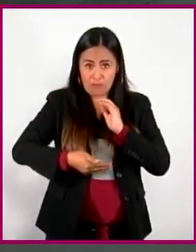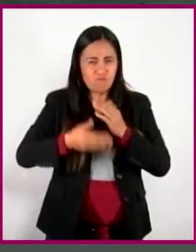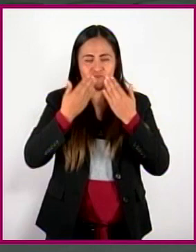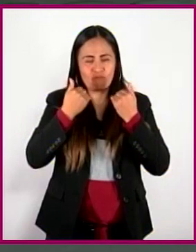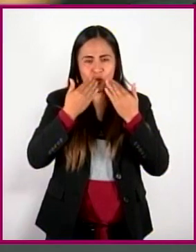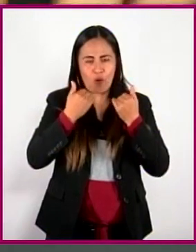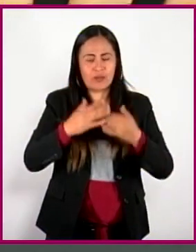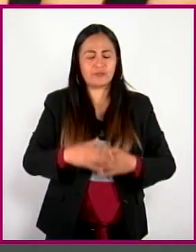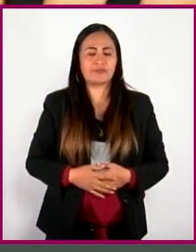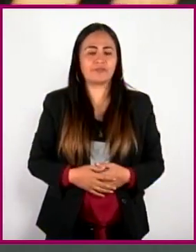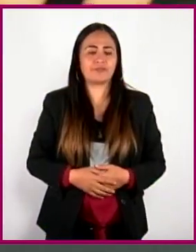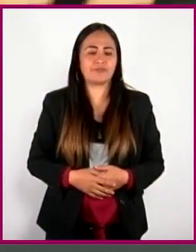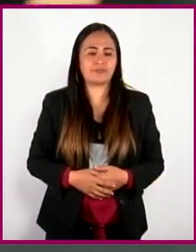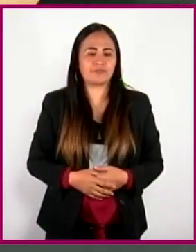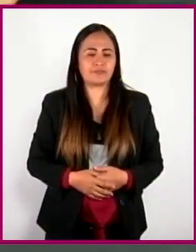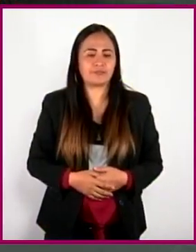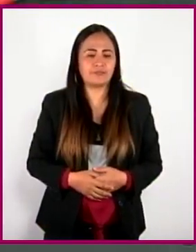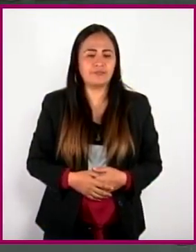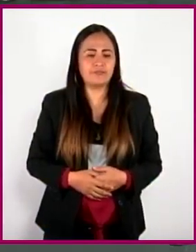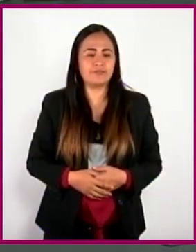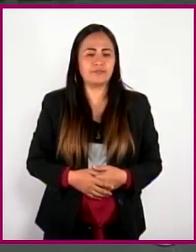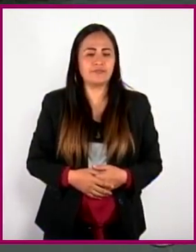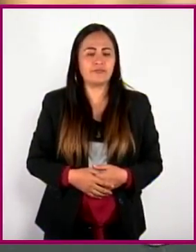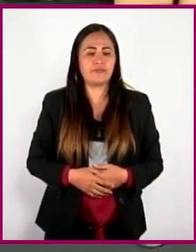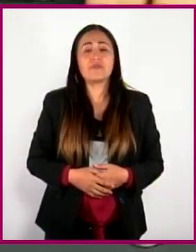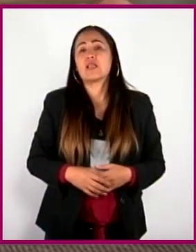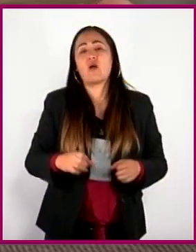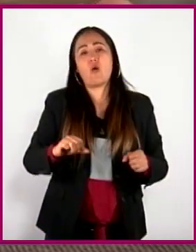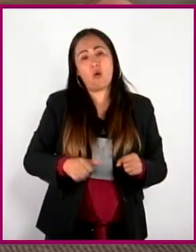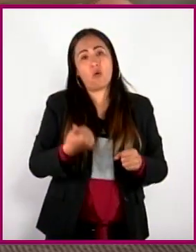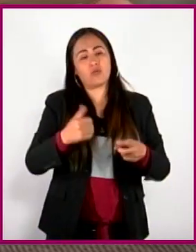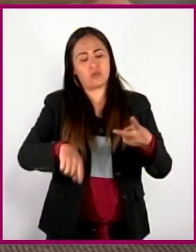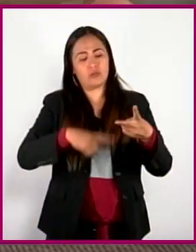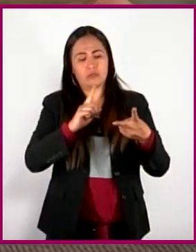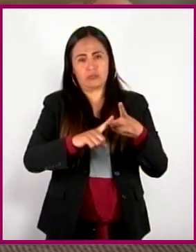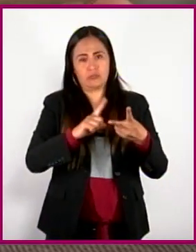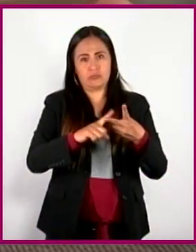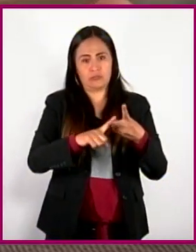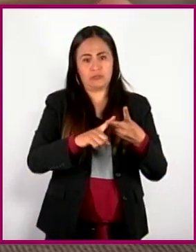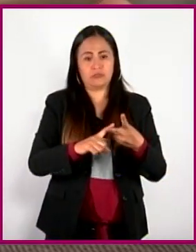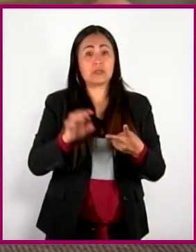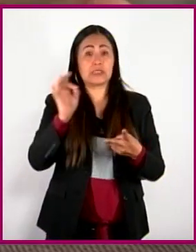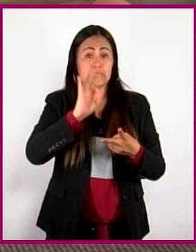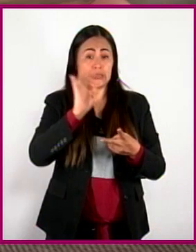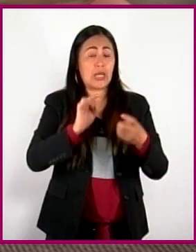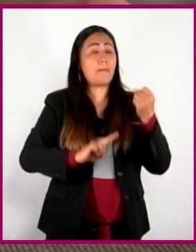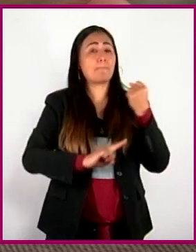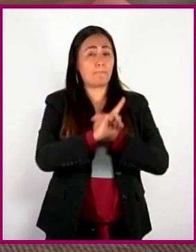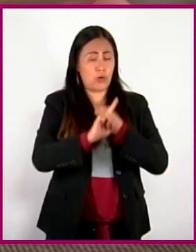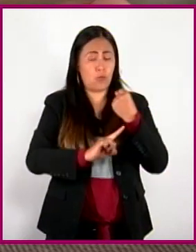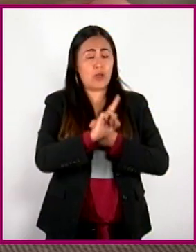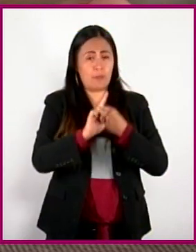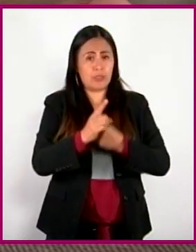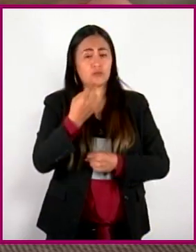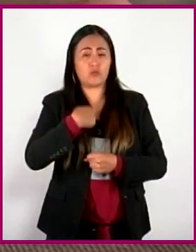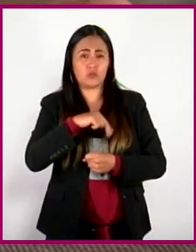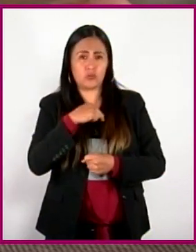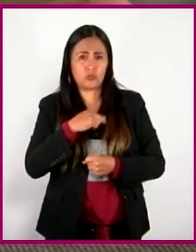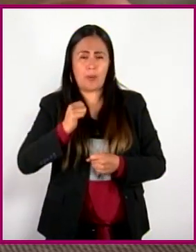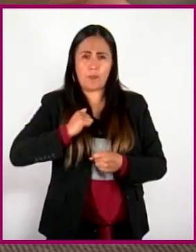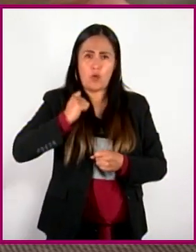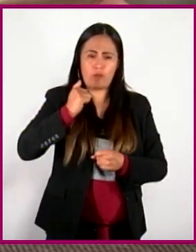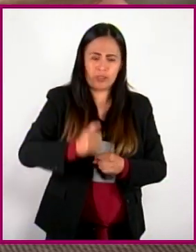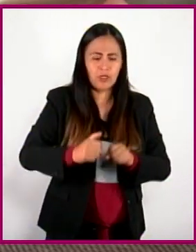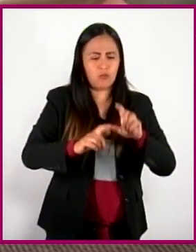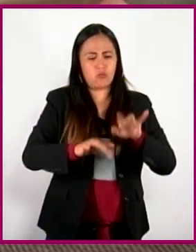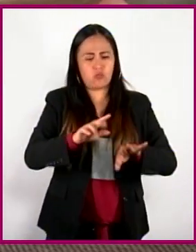Y bueno, además los números primos también se utilizan en otra vertiente. Hay problemas que podemos aprovechar para construir esquemas